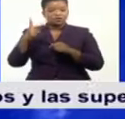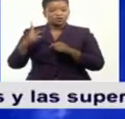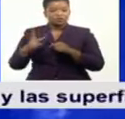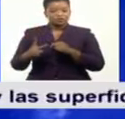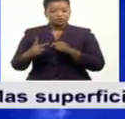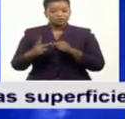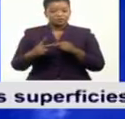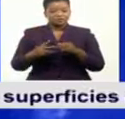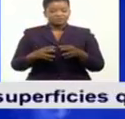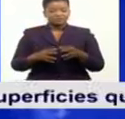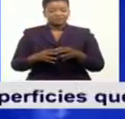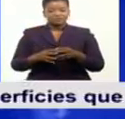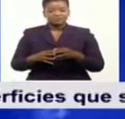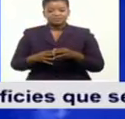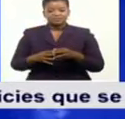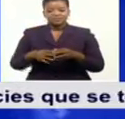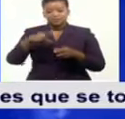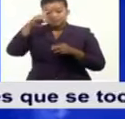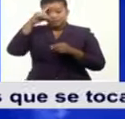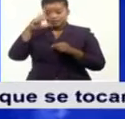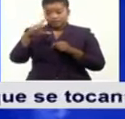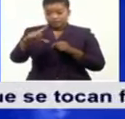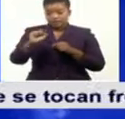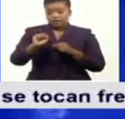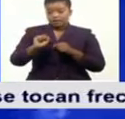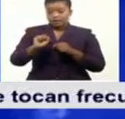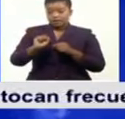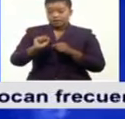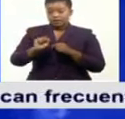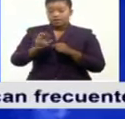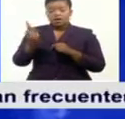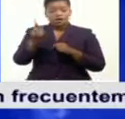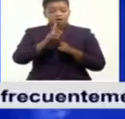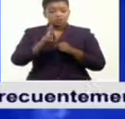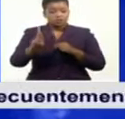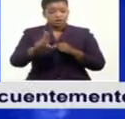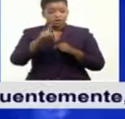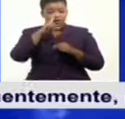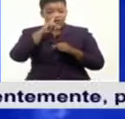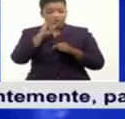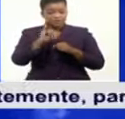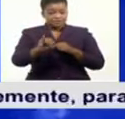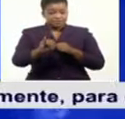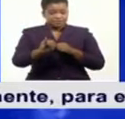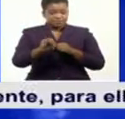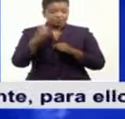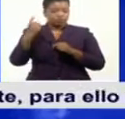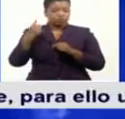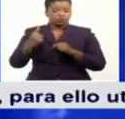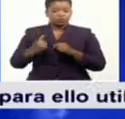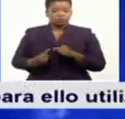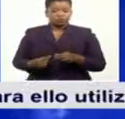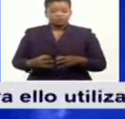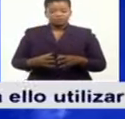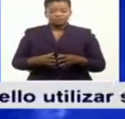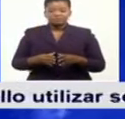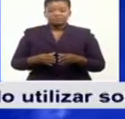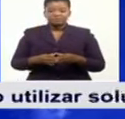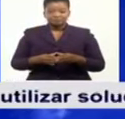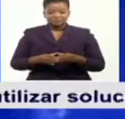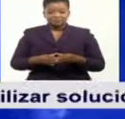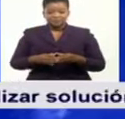Caibarién, Ranchuelo, Camajuanima, Nicaragua, con un caso autóctono cada uno. Santi